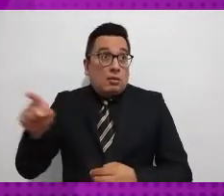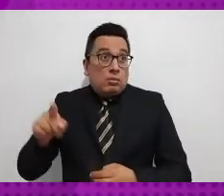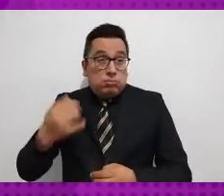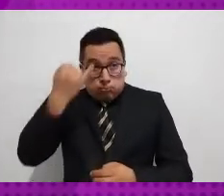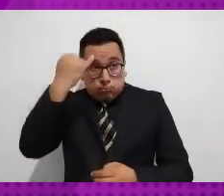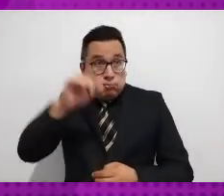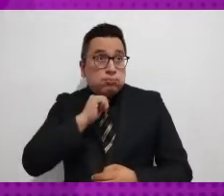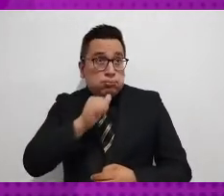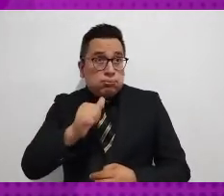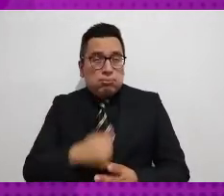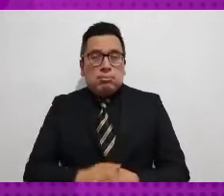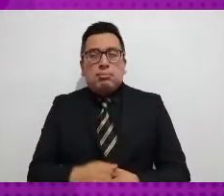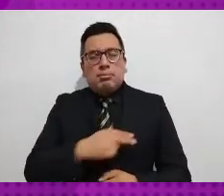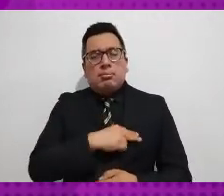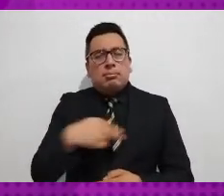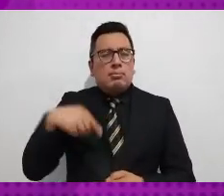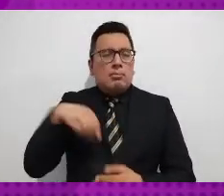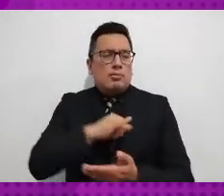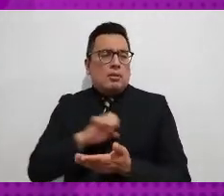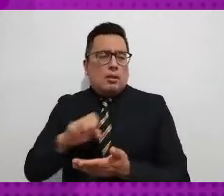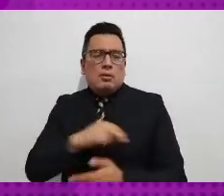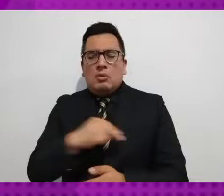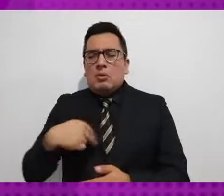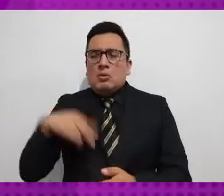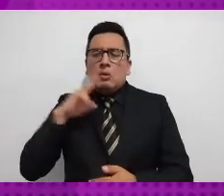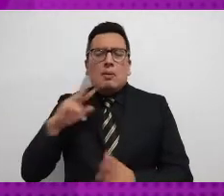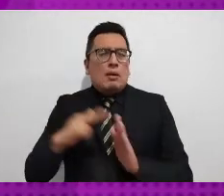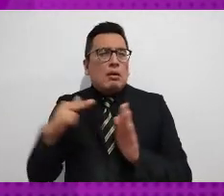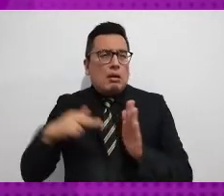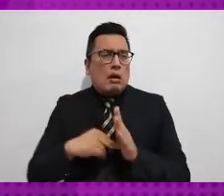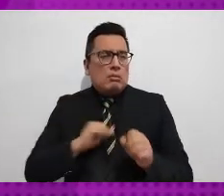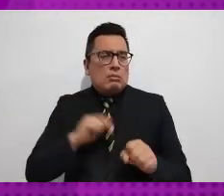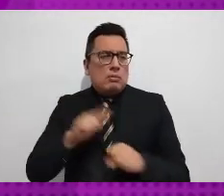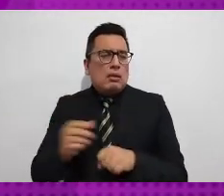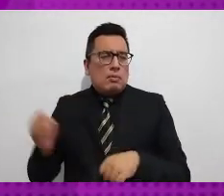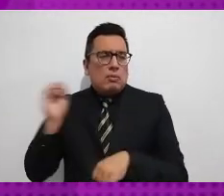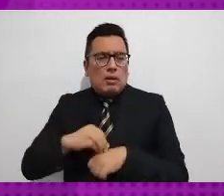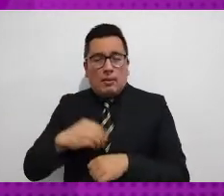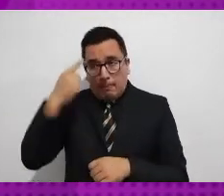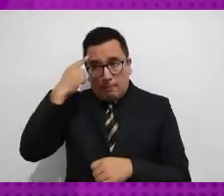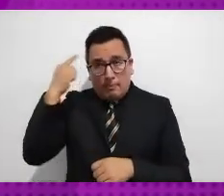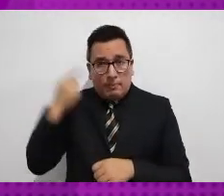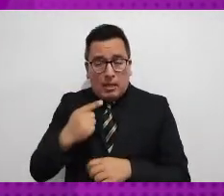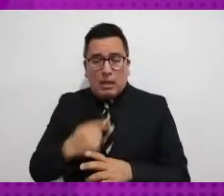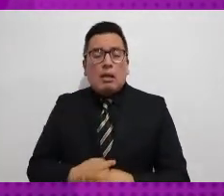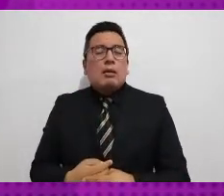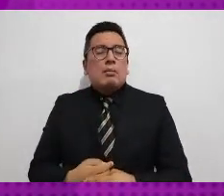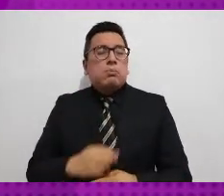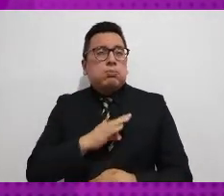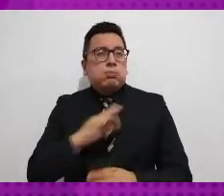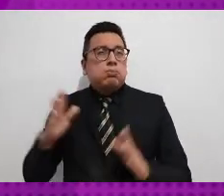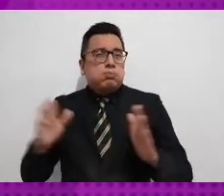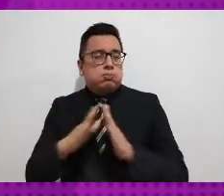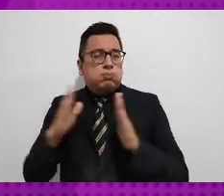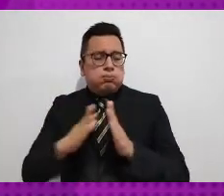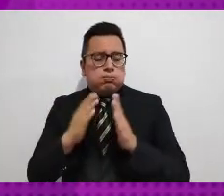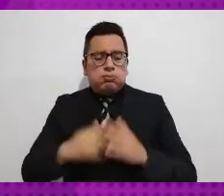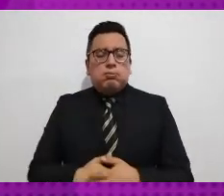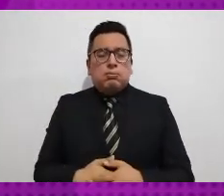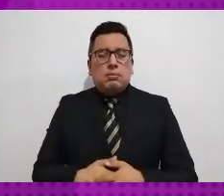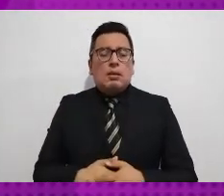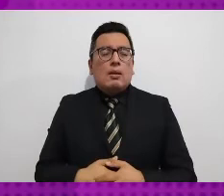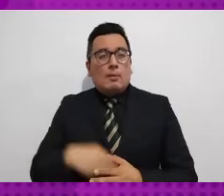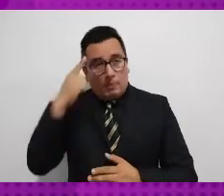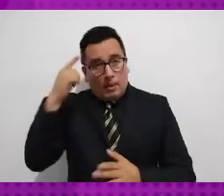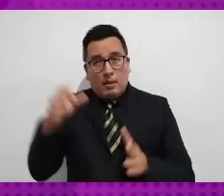sacar lineamientos específicos que establecieran acciones afirmativas para la efectiva participación en procesos